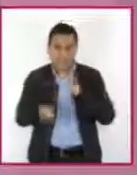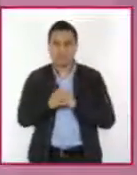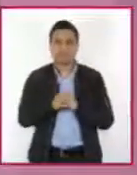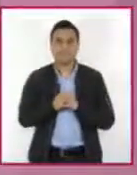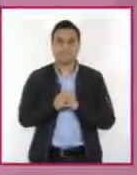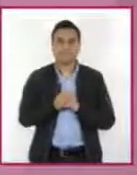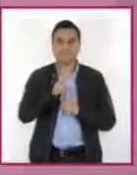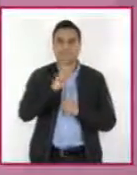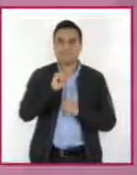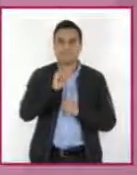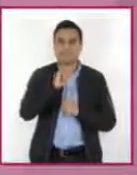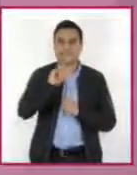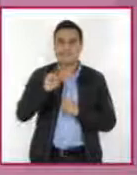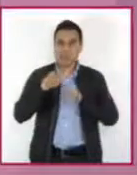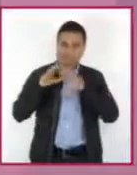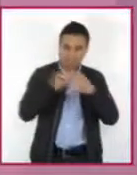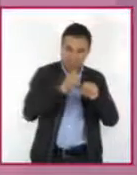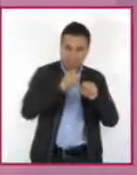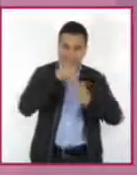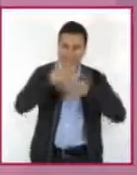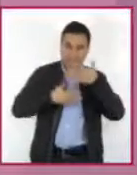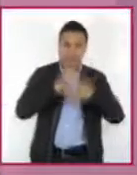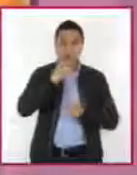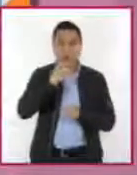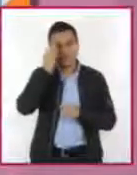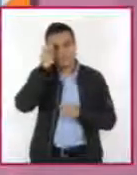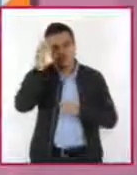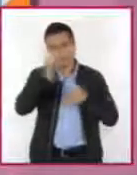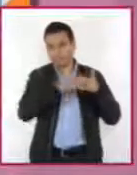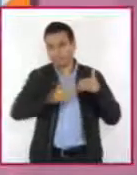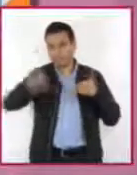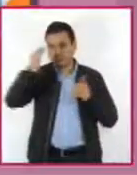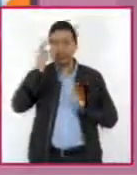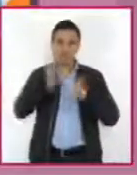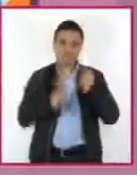y procesos que son de larga duración, como la Revolución Francesa.